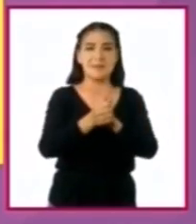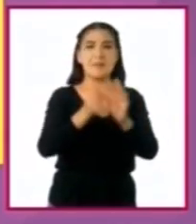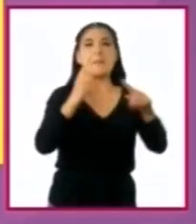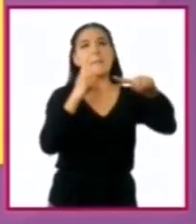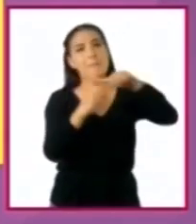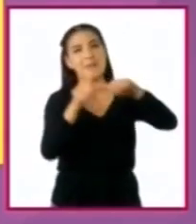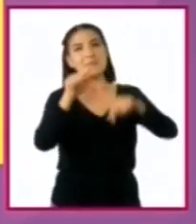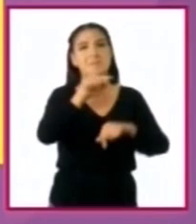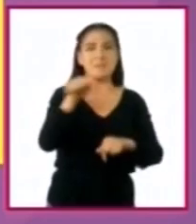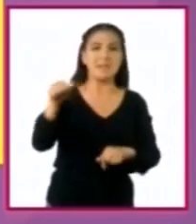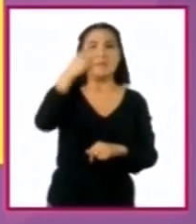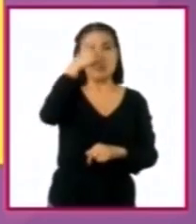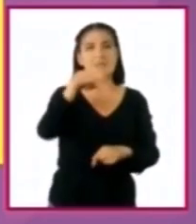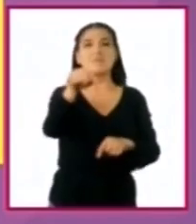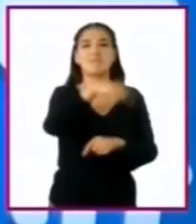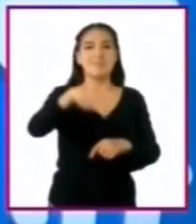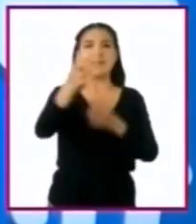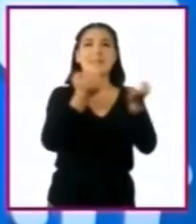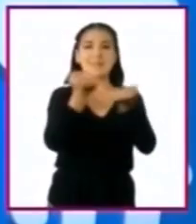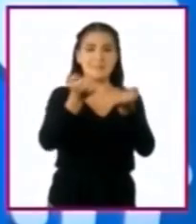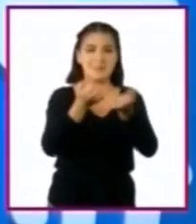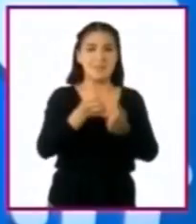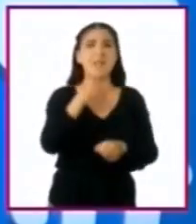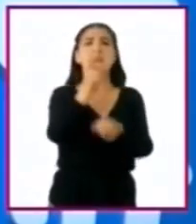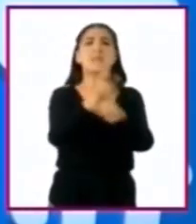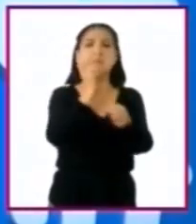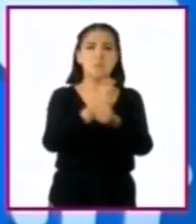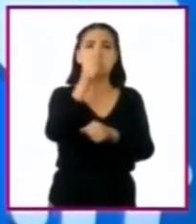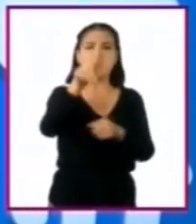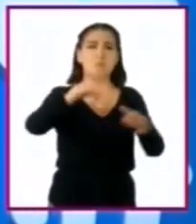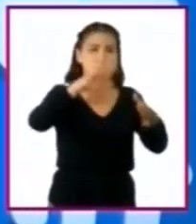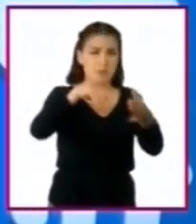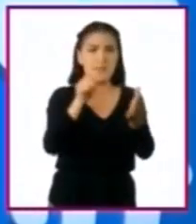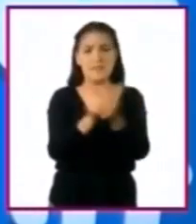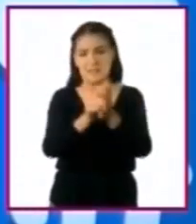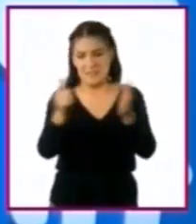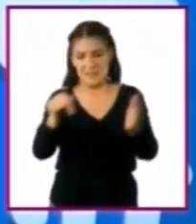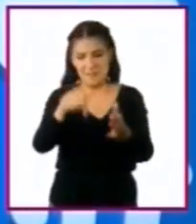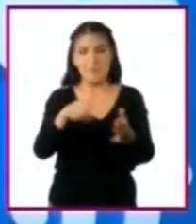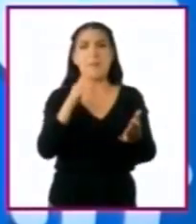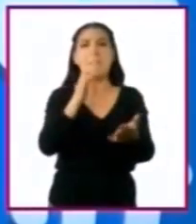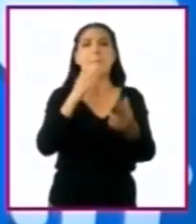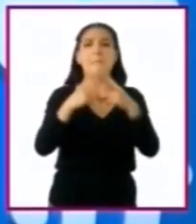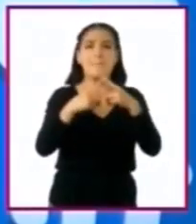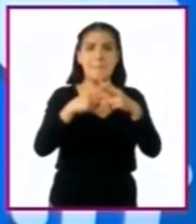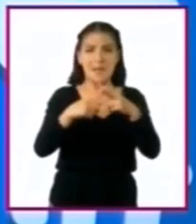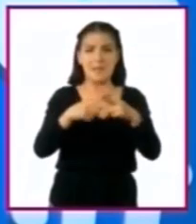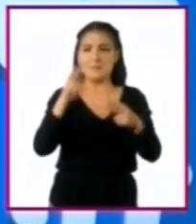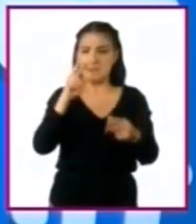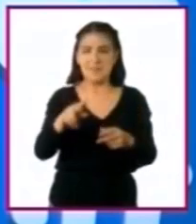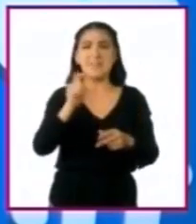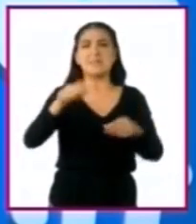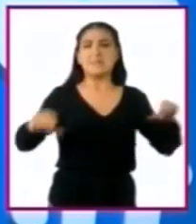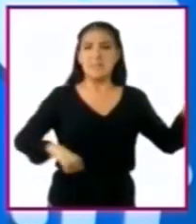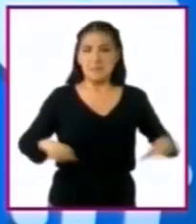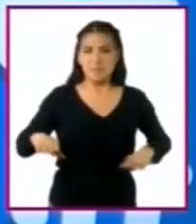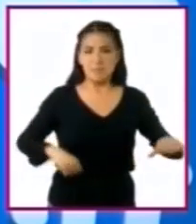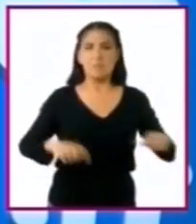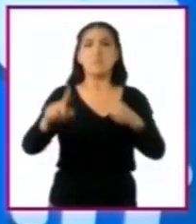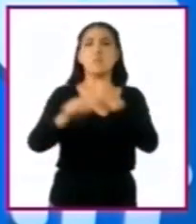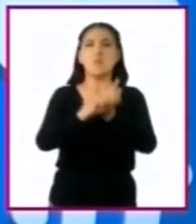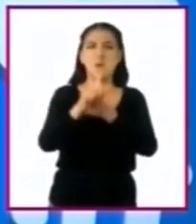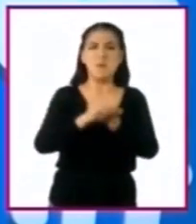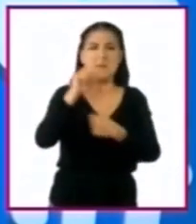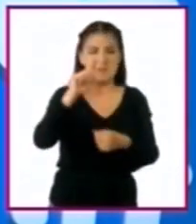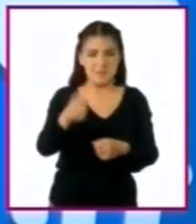los ejercicios planteados. Te invito a que busques en tu libro de matemáticas actividades, problemas y ejercicios